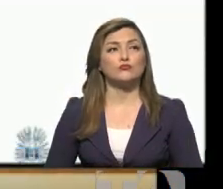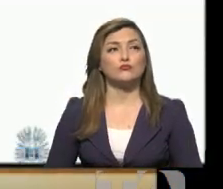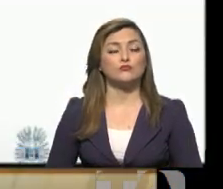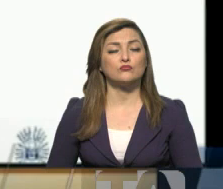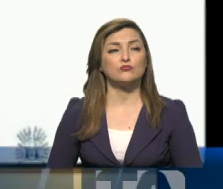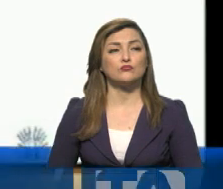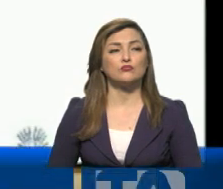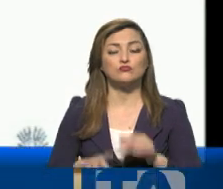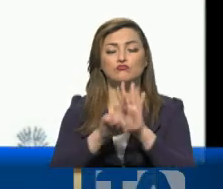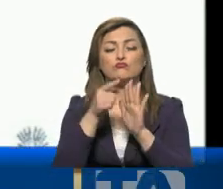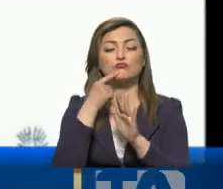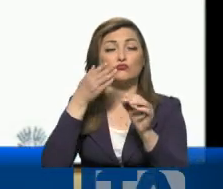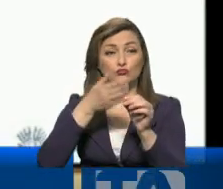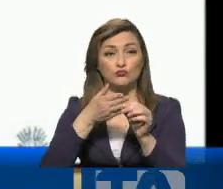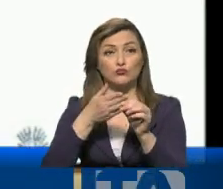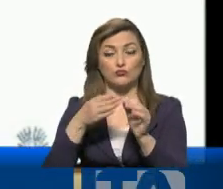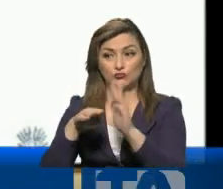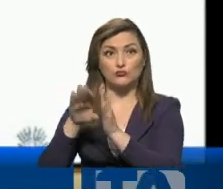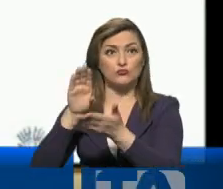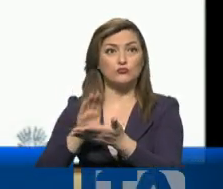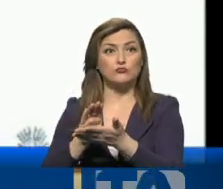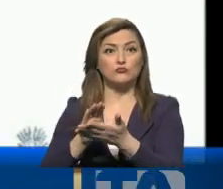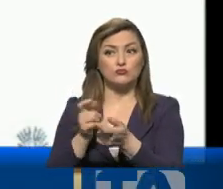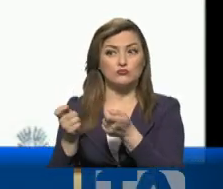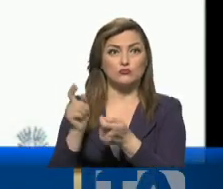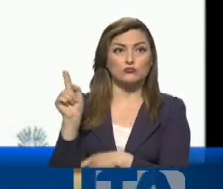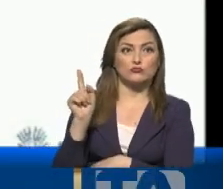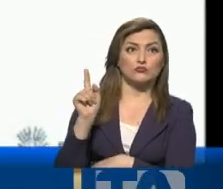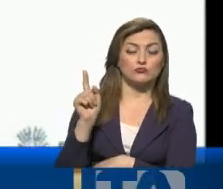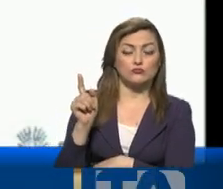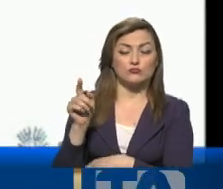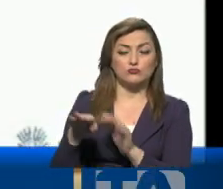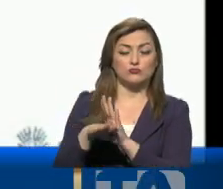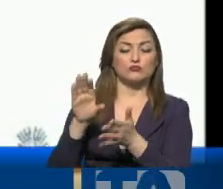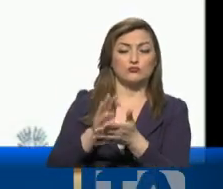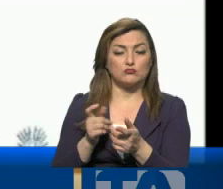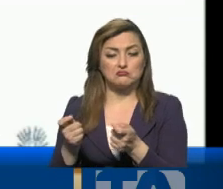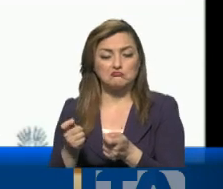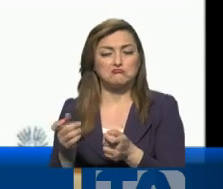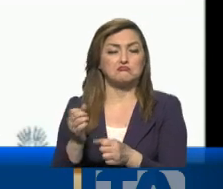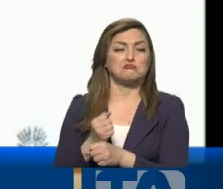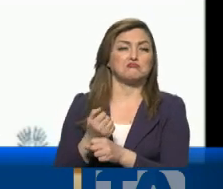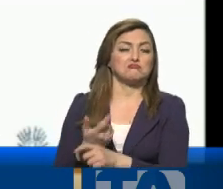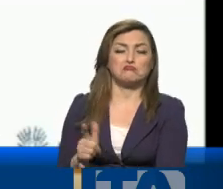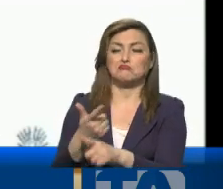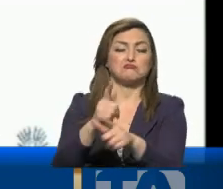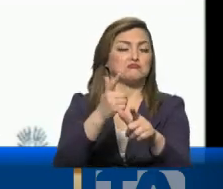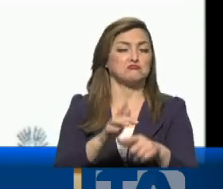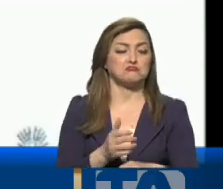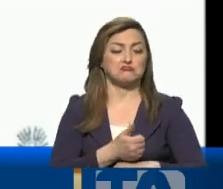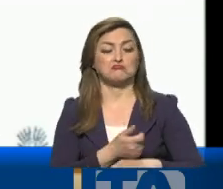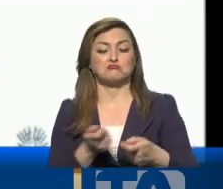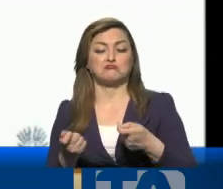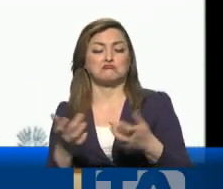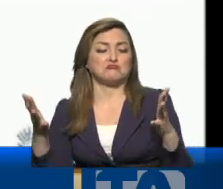con esta ley lo que se quiere es que el Banco Central ya no tenga control, que el Banco Central pueda hacer cualquier cosa sin ninguna